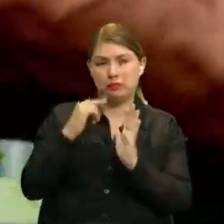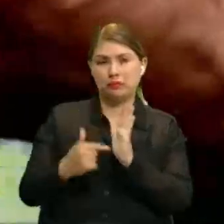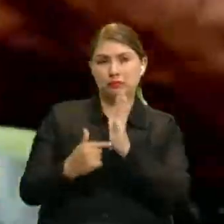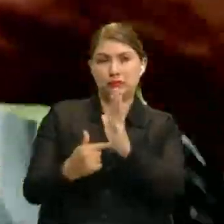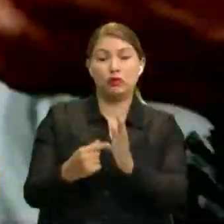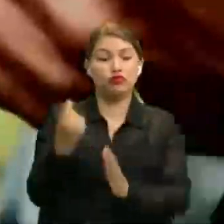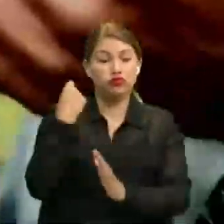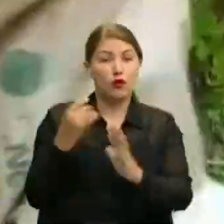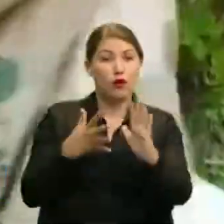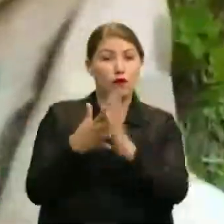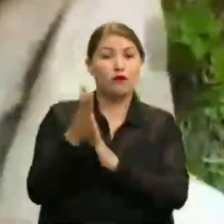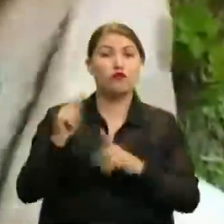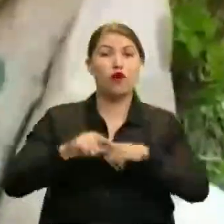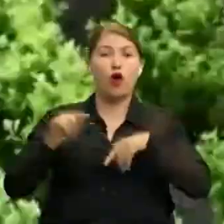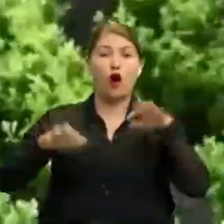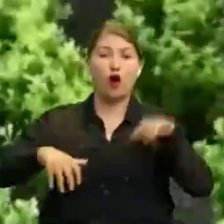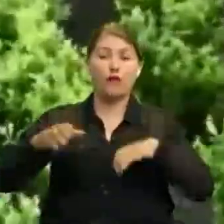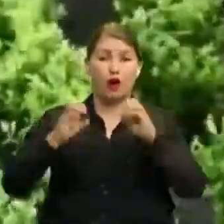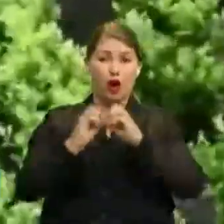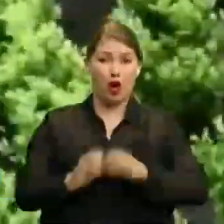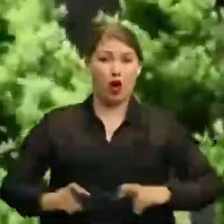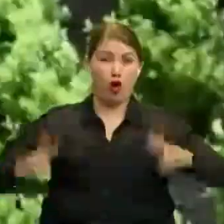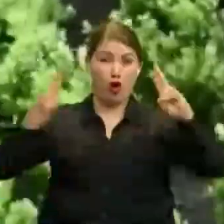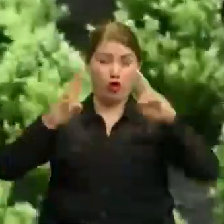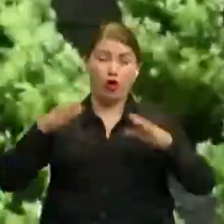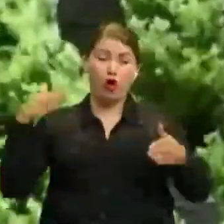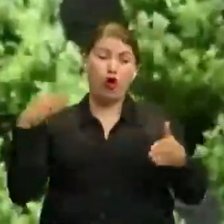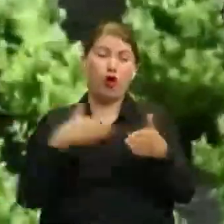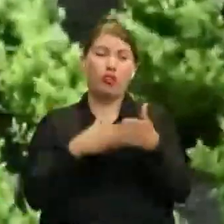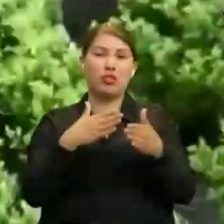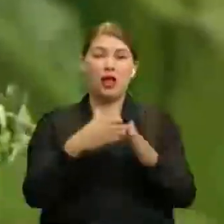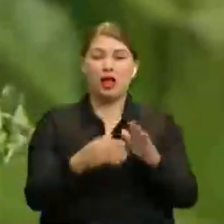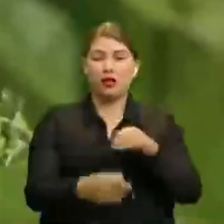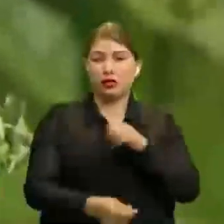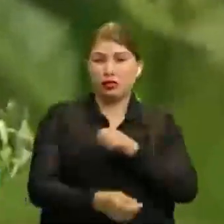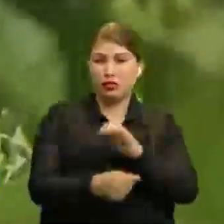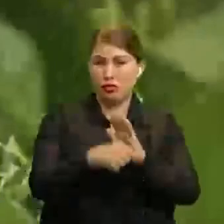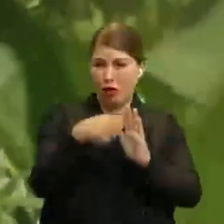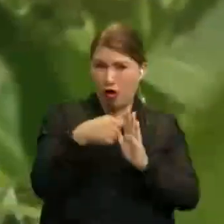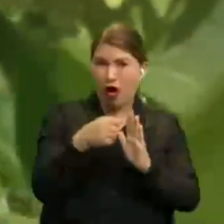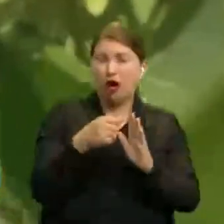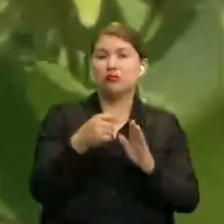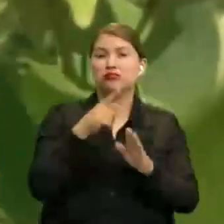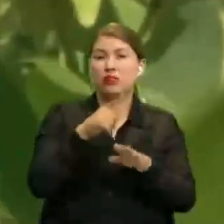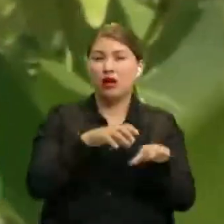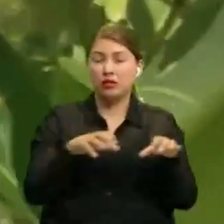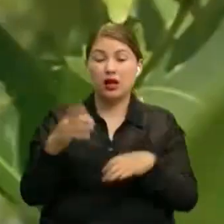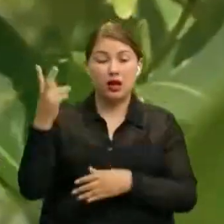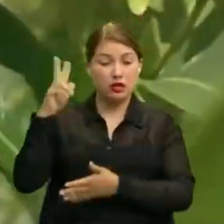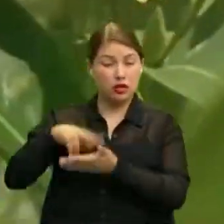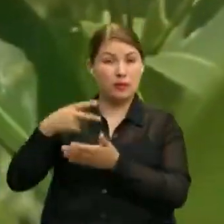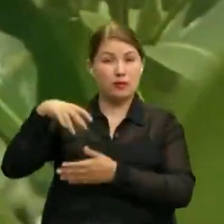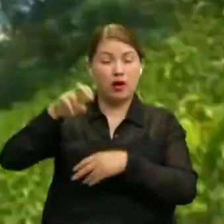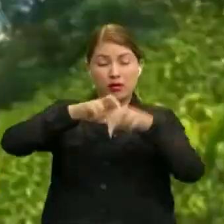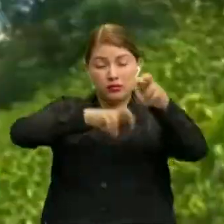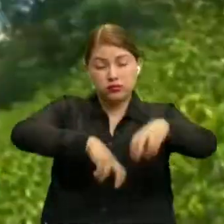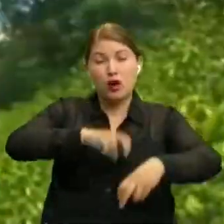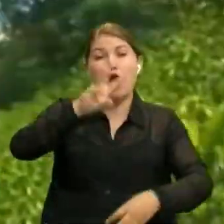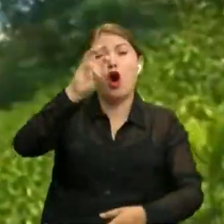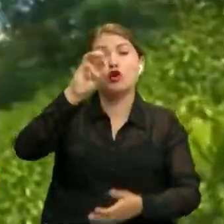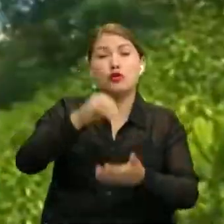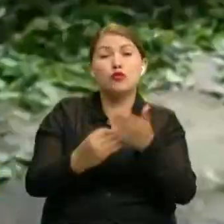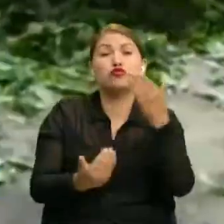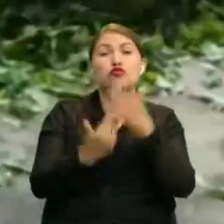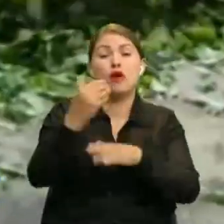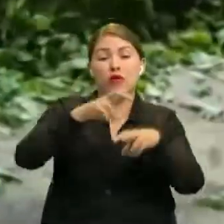un reciente informe de la oficina de las naciones unidas contra la droga y el delito revela que durante el 2019 se sembraron 8.000